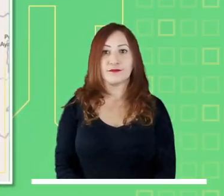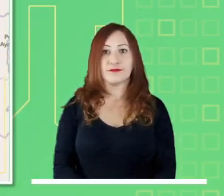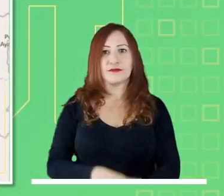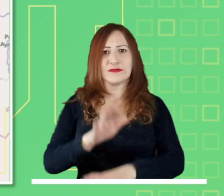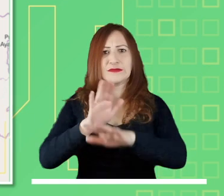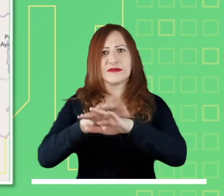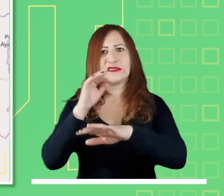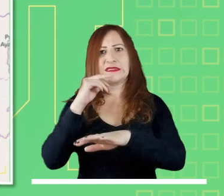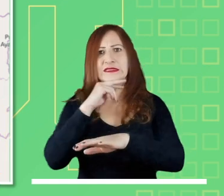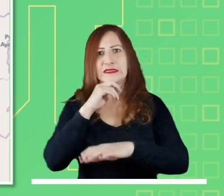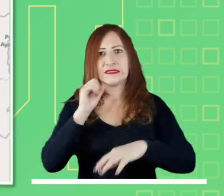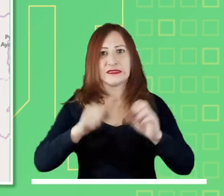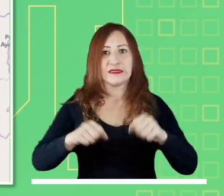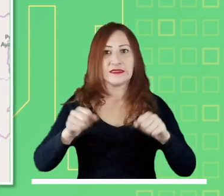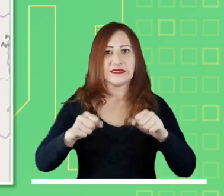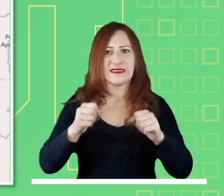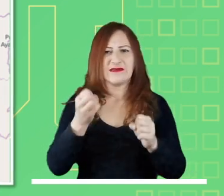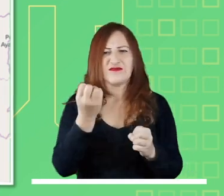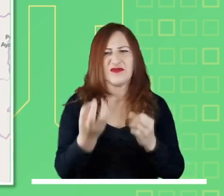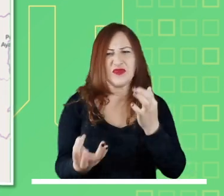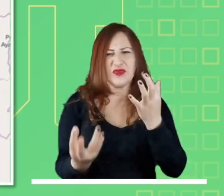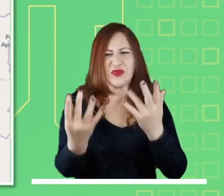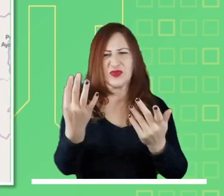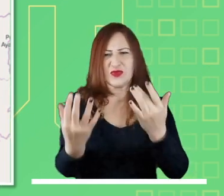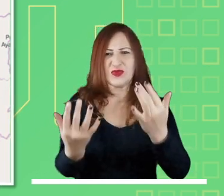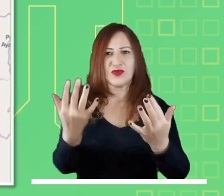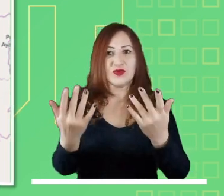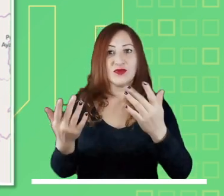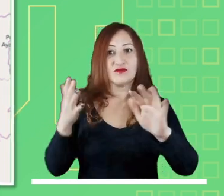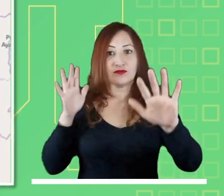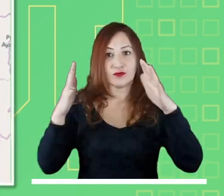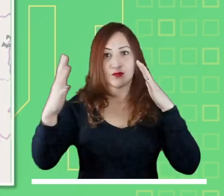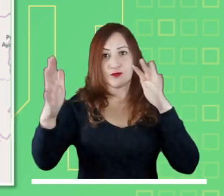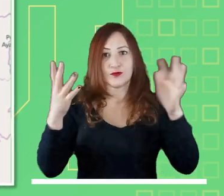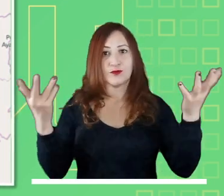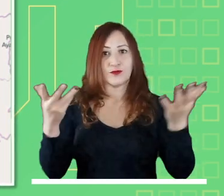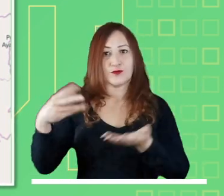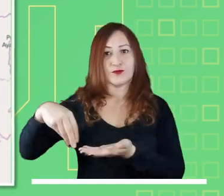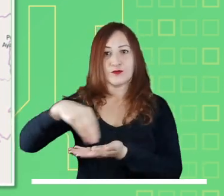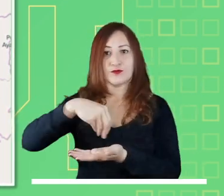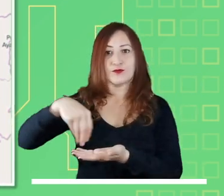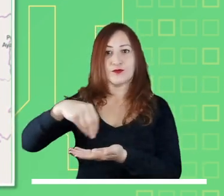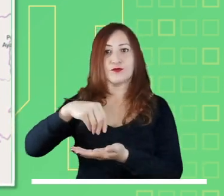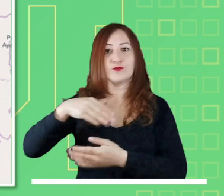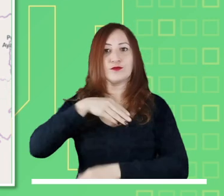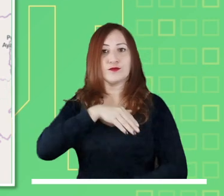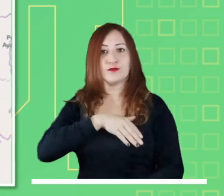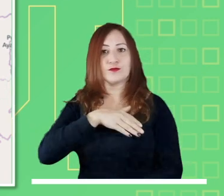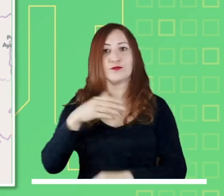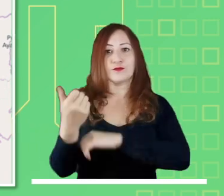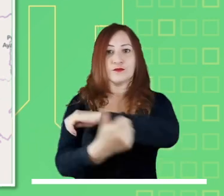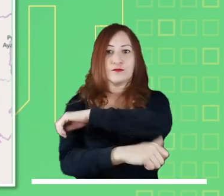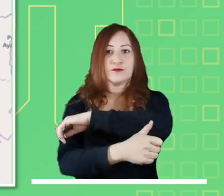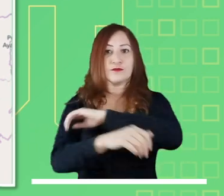crecientes súbitas en las cuencas del río Fortalecillas y otros aportantes directos al río Magdalena en su cuenca